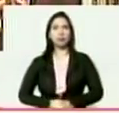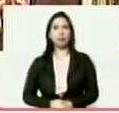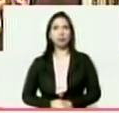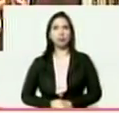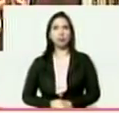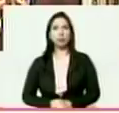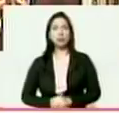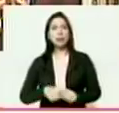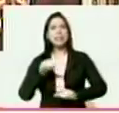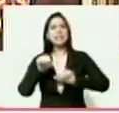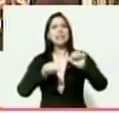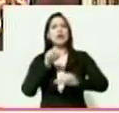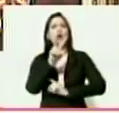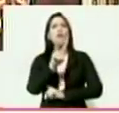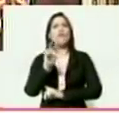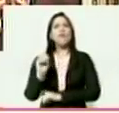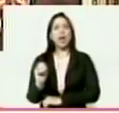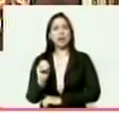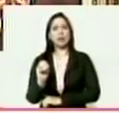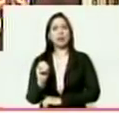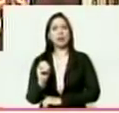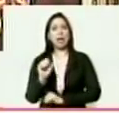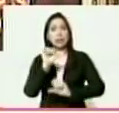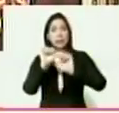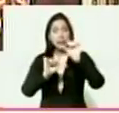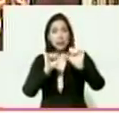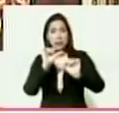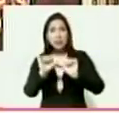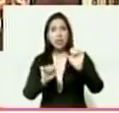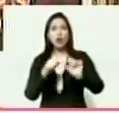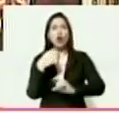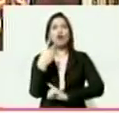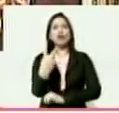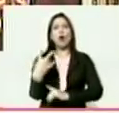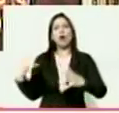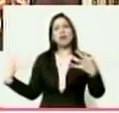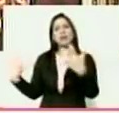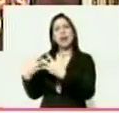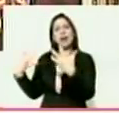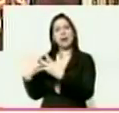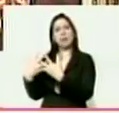El siglo XX, que fue un siglo de dos guerras